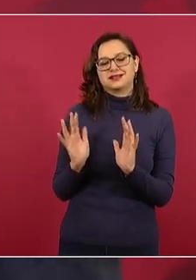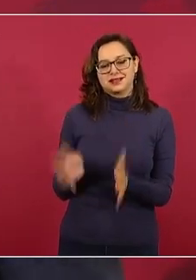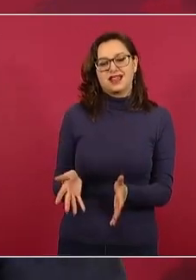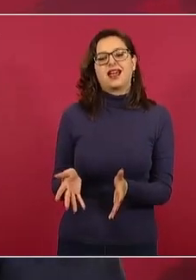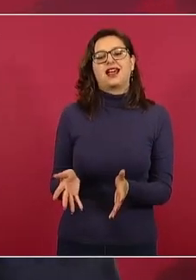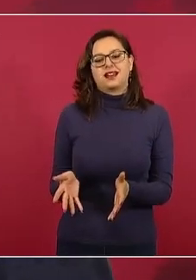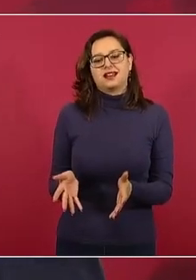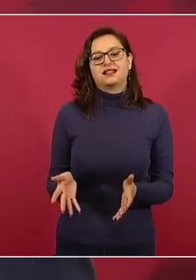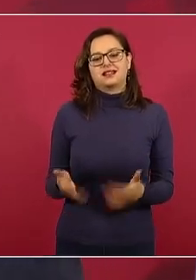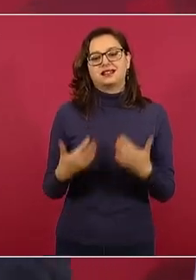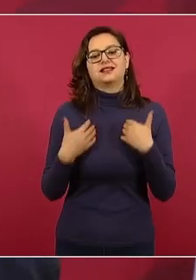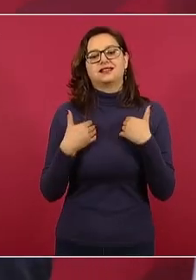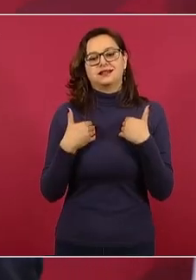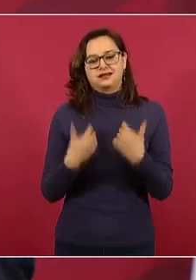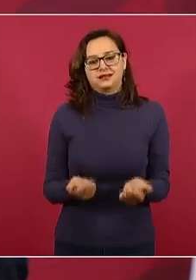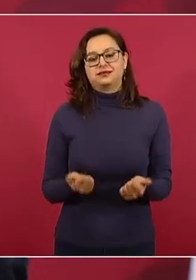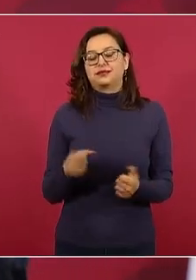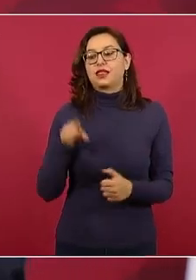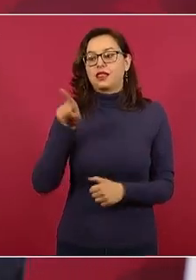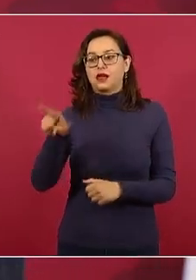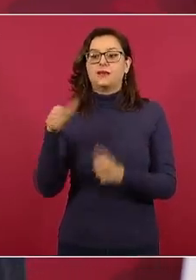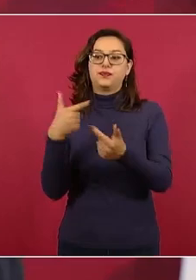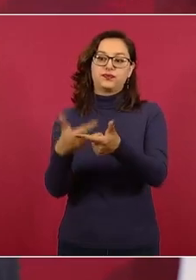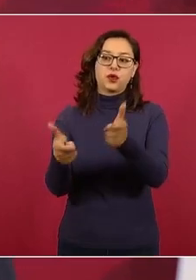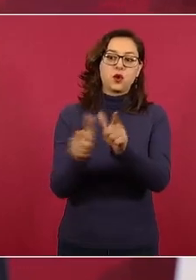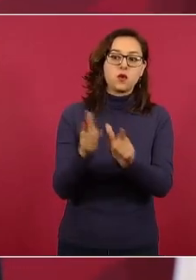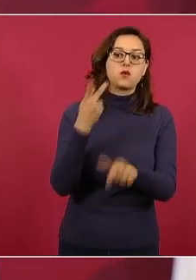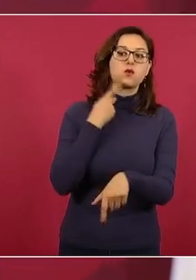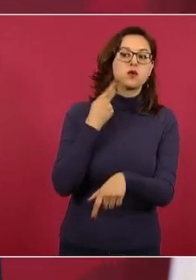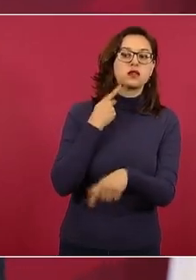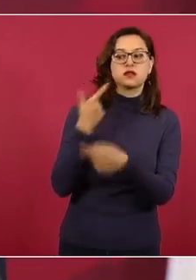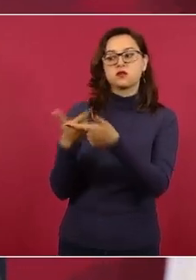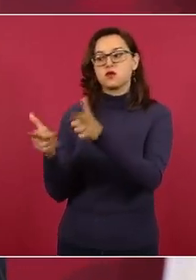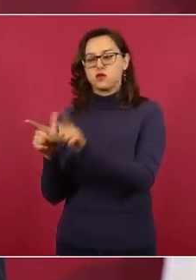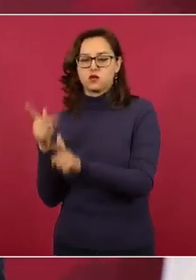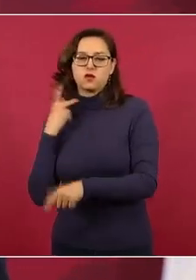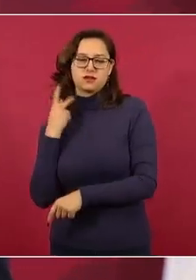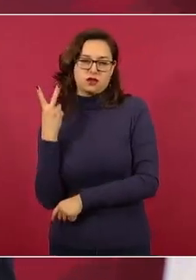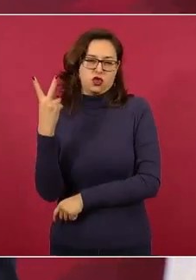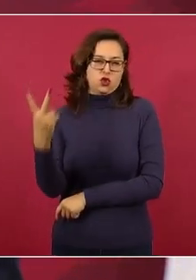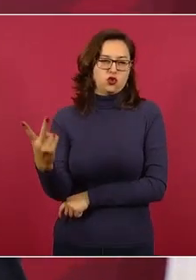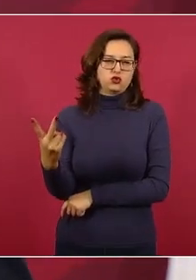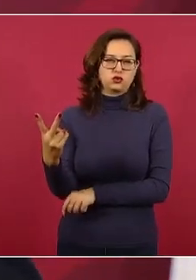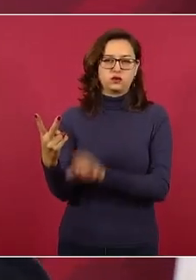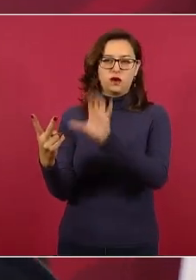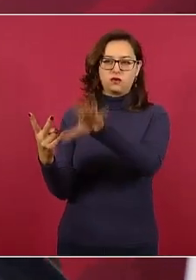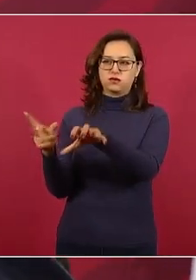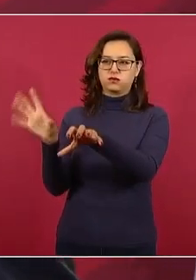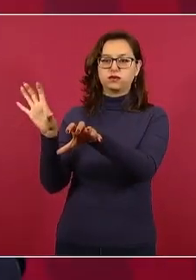tanto los de un partido como de otro